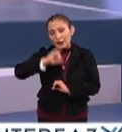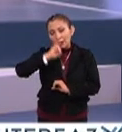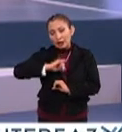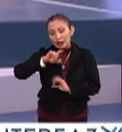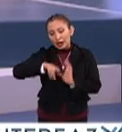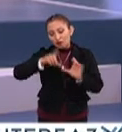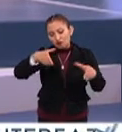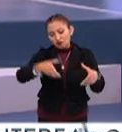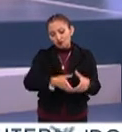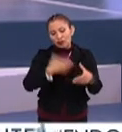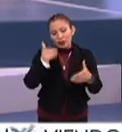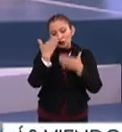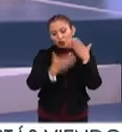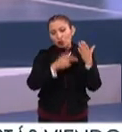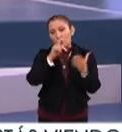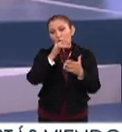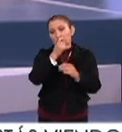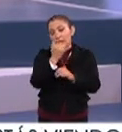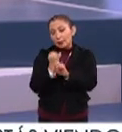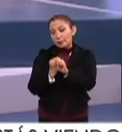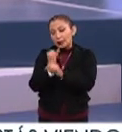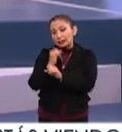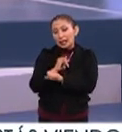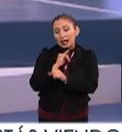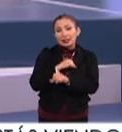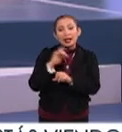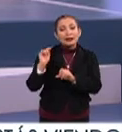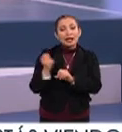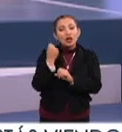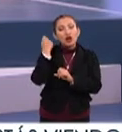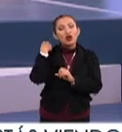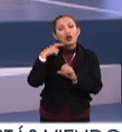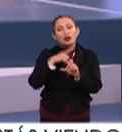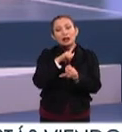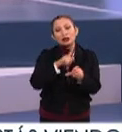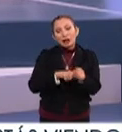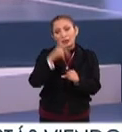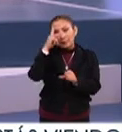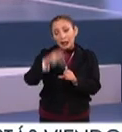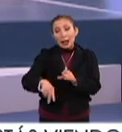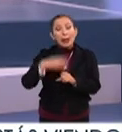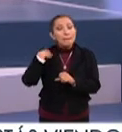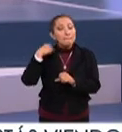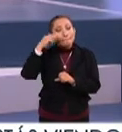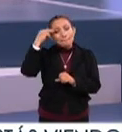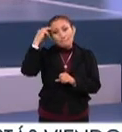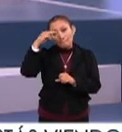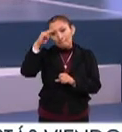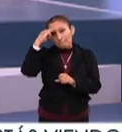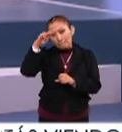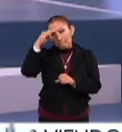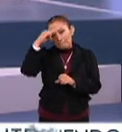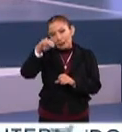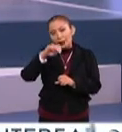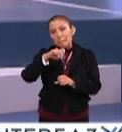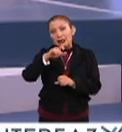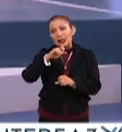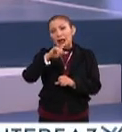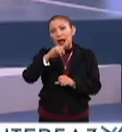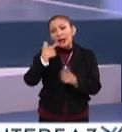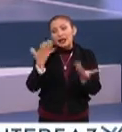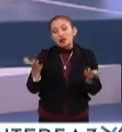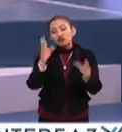Estudios de Posgrado e Investigación del Tecnológico Nacional de México en Mexicali. Él nos va a platicar precisamente sobre el